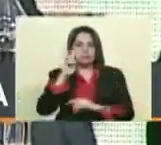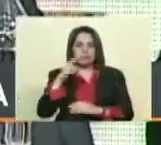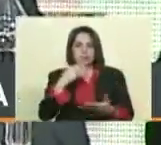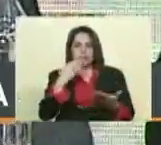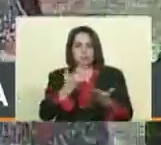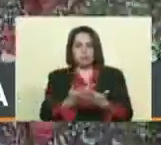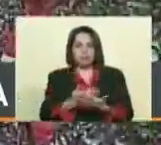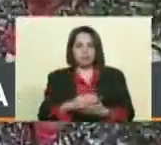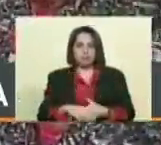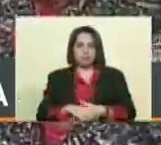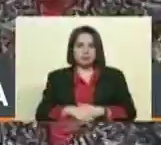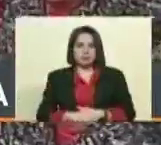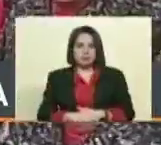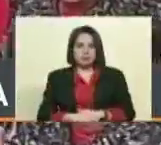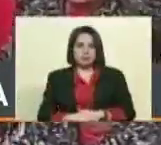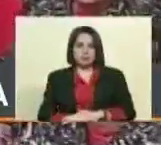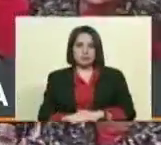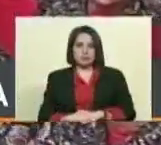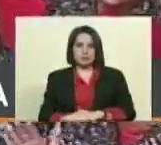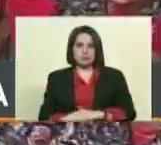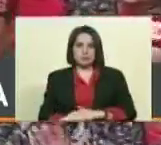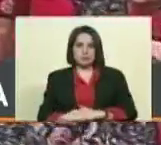presidente.